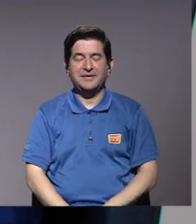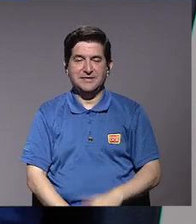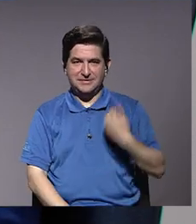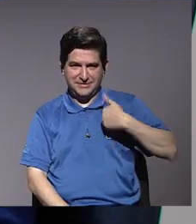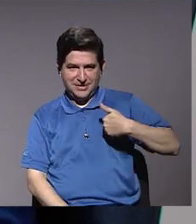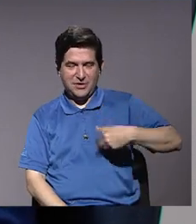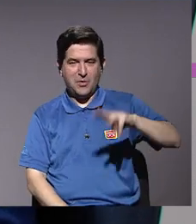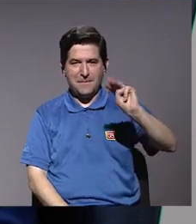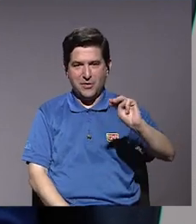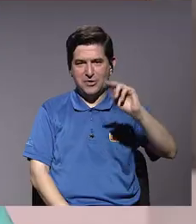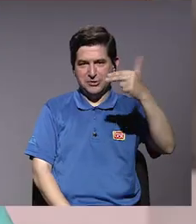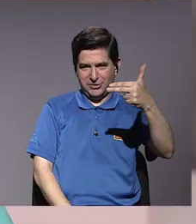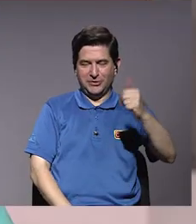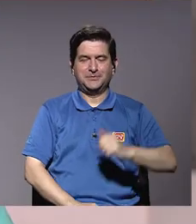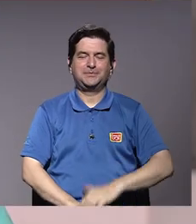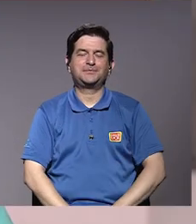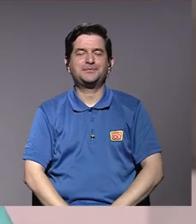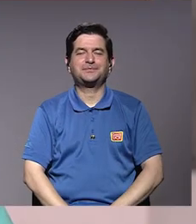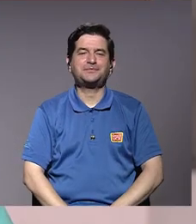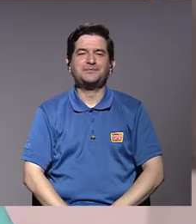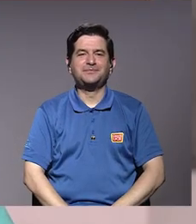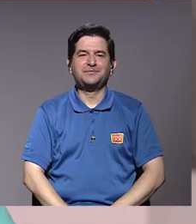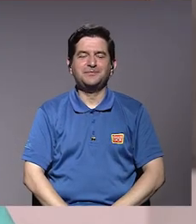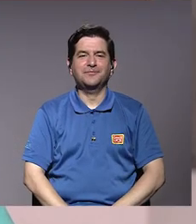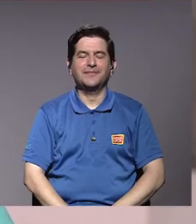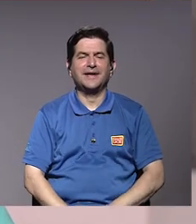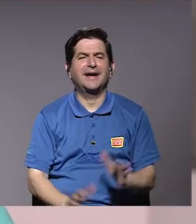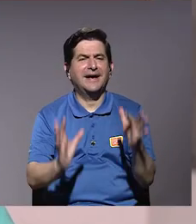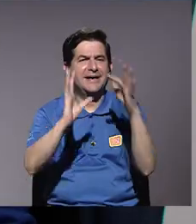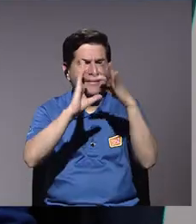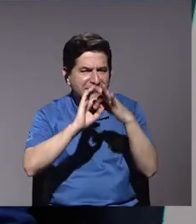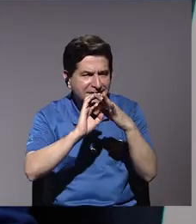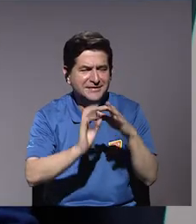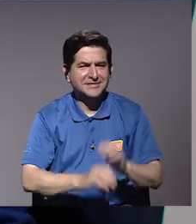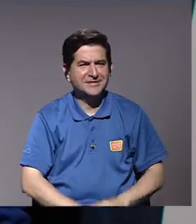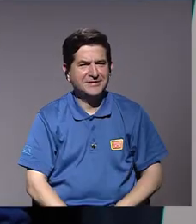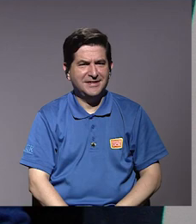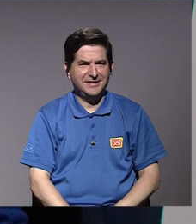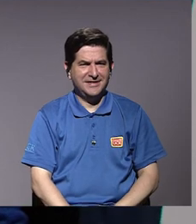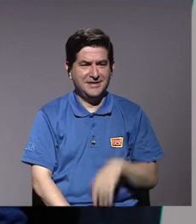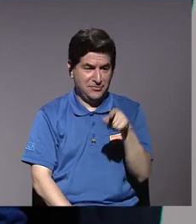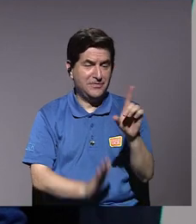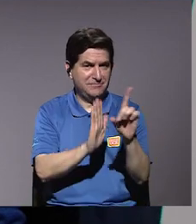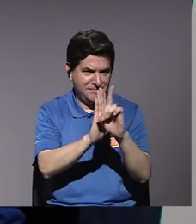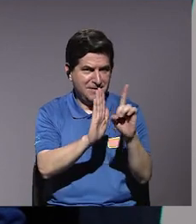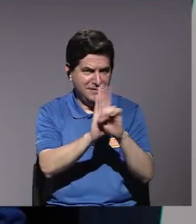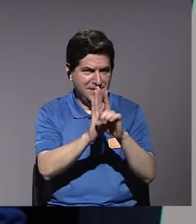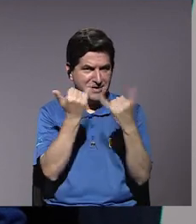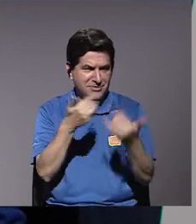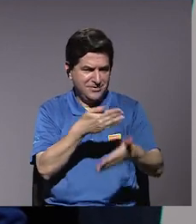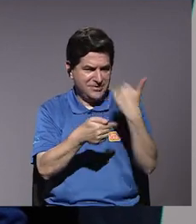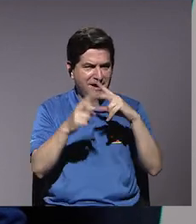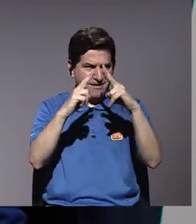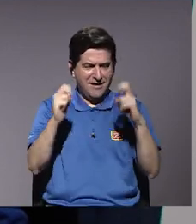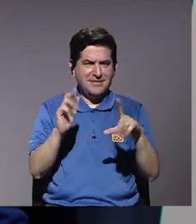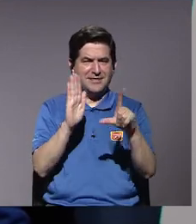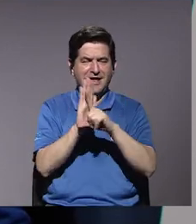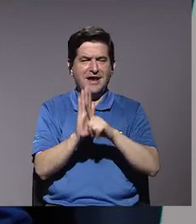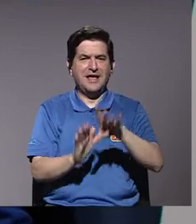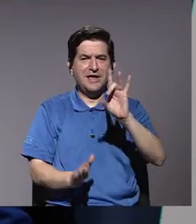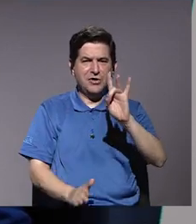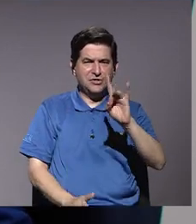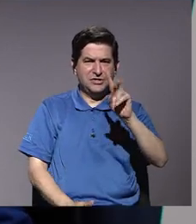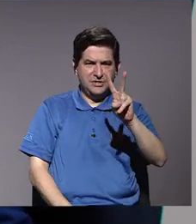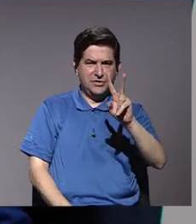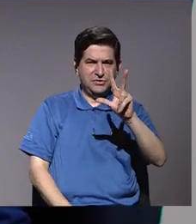salud de nuestro país con el señor Mauricio Chacón. A propósito, bueno, de estos derechos que estábamos